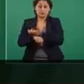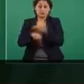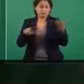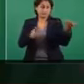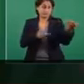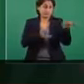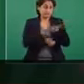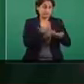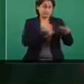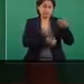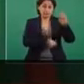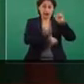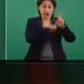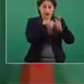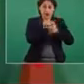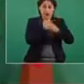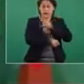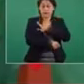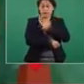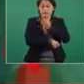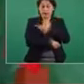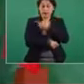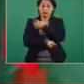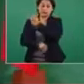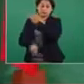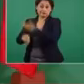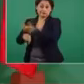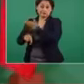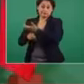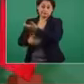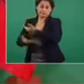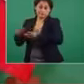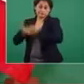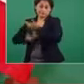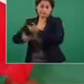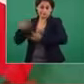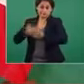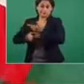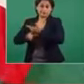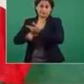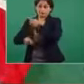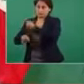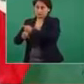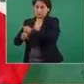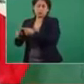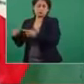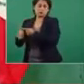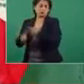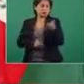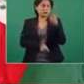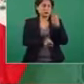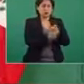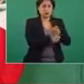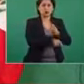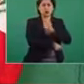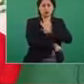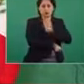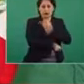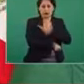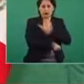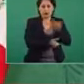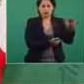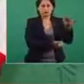Y el segundo es España. Y vamos a mantener buenas relaciones. Por ejemplo,